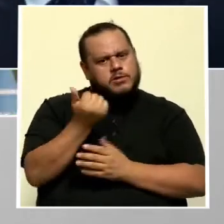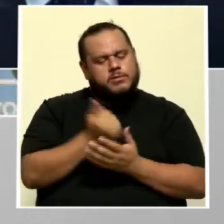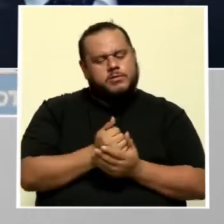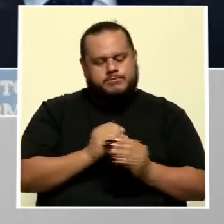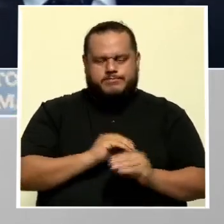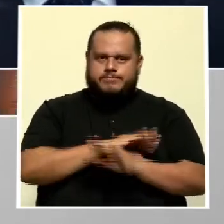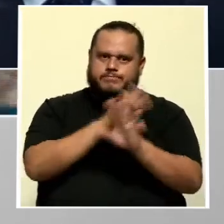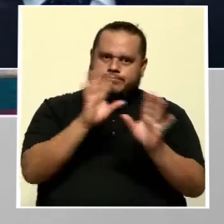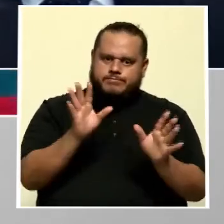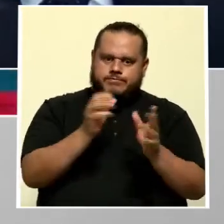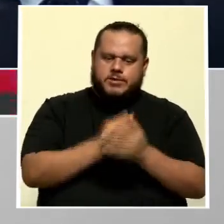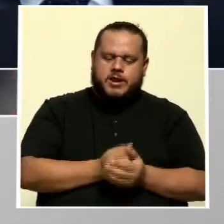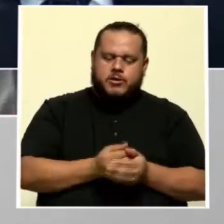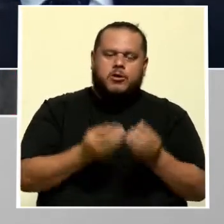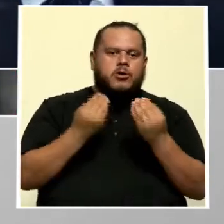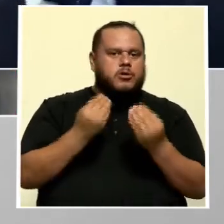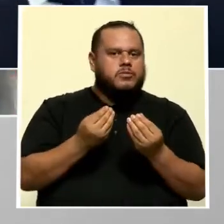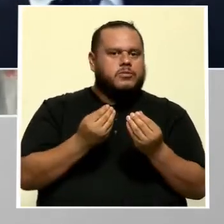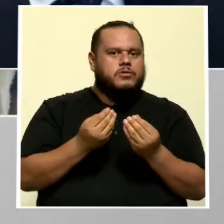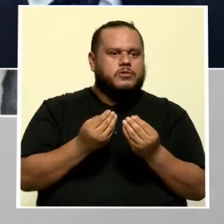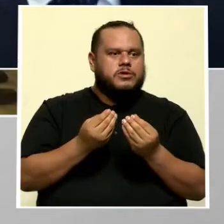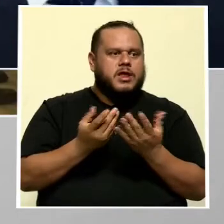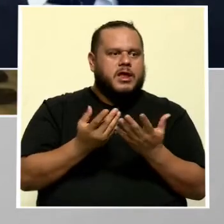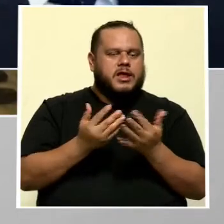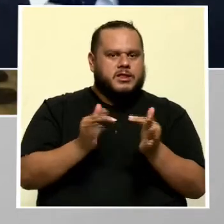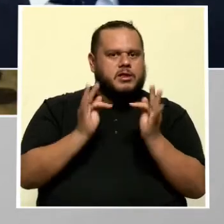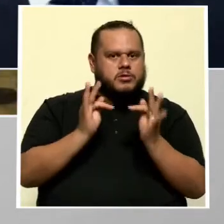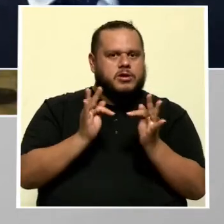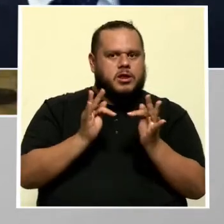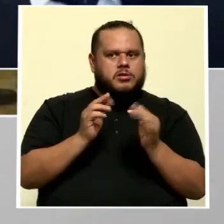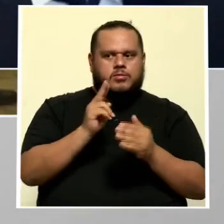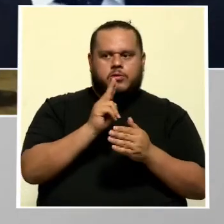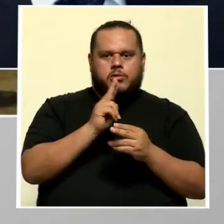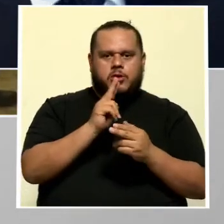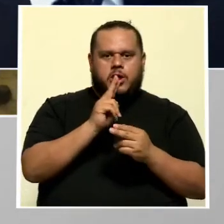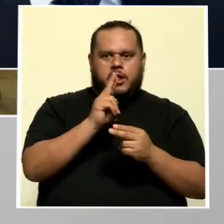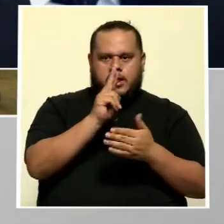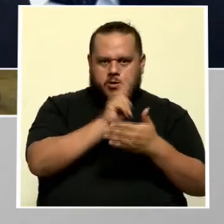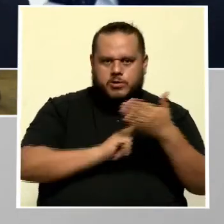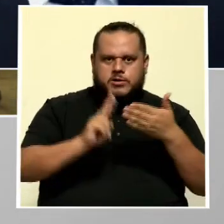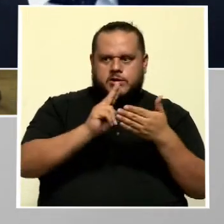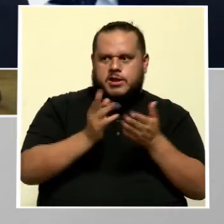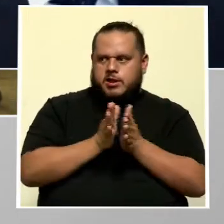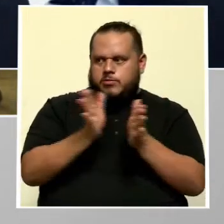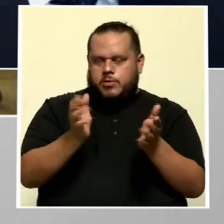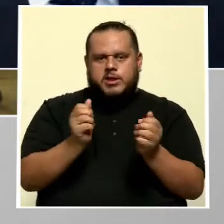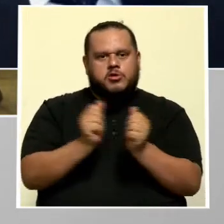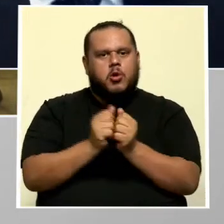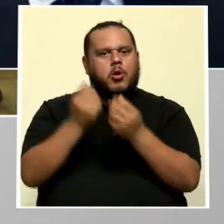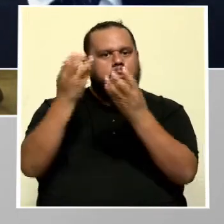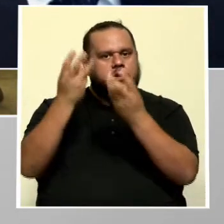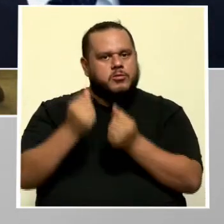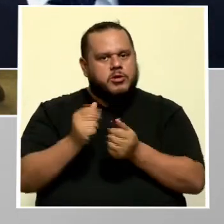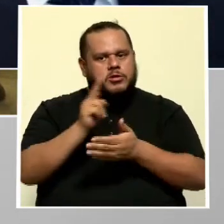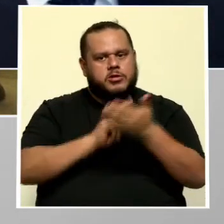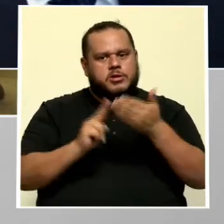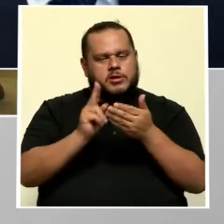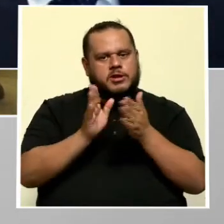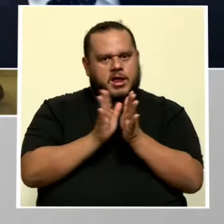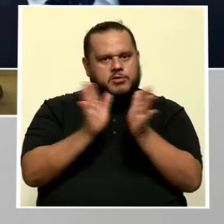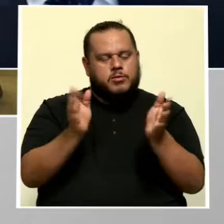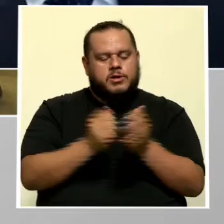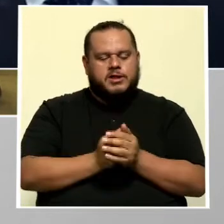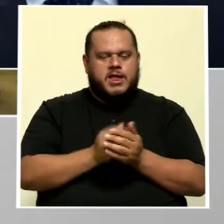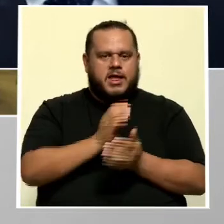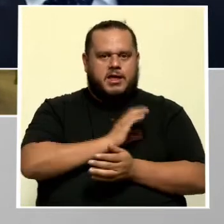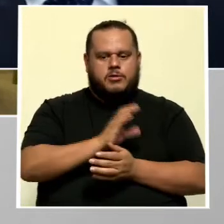Claro, muchos están tutelados por universidades públicas, con presupuestos de universidades públicas en condiciones especiales